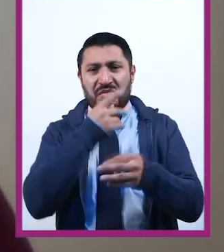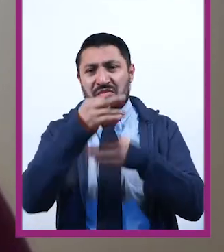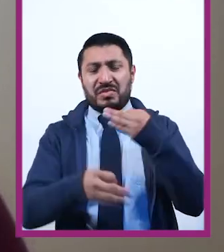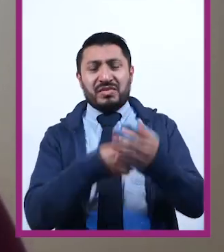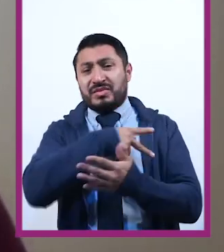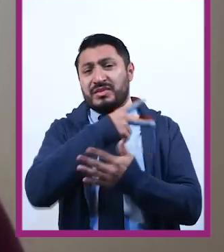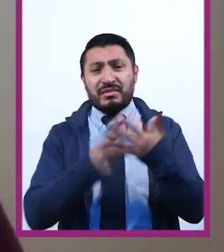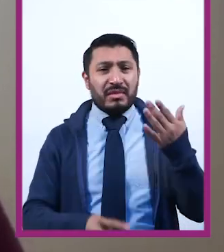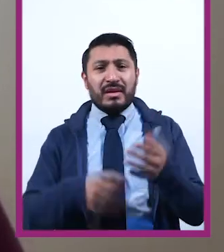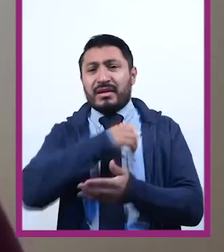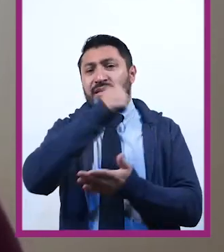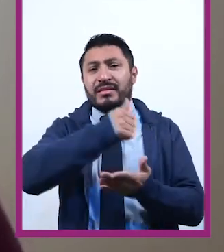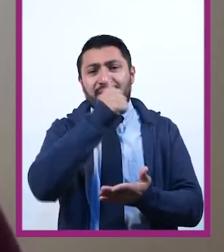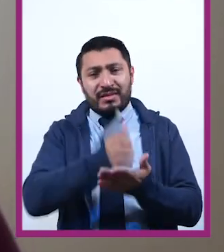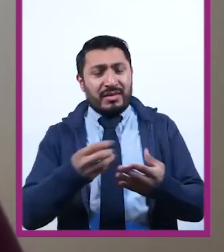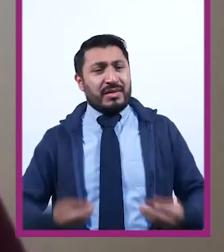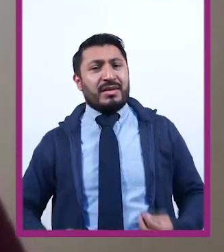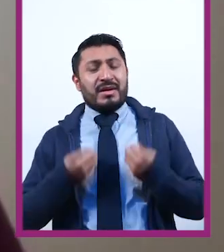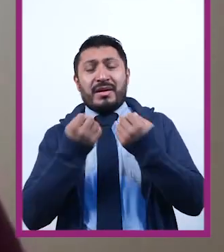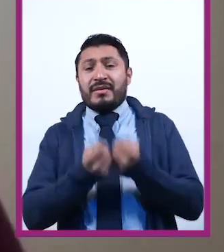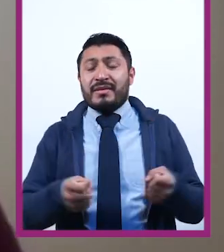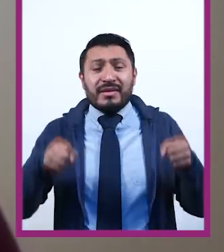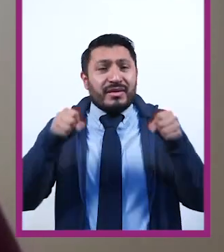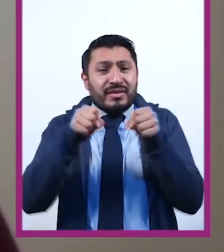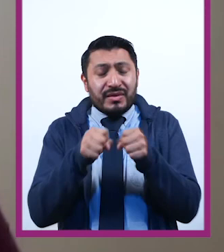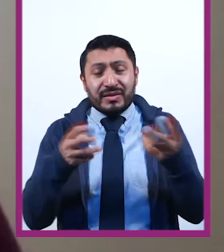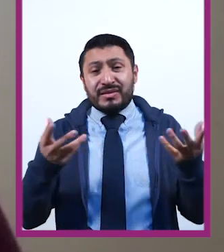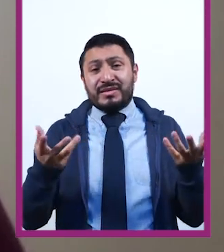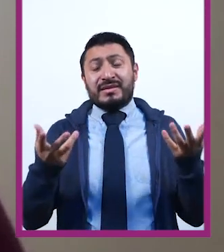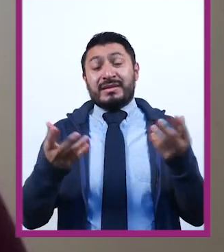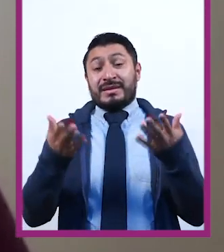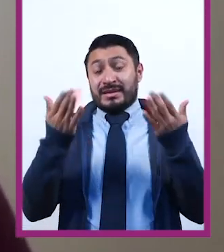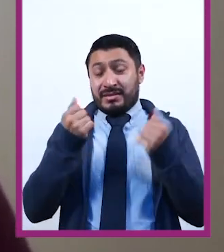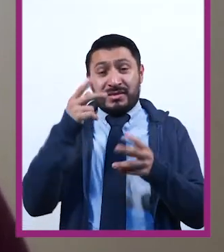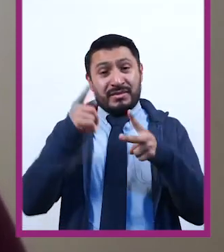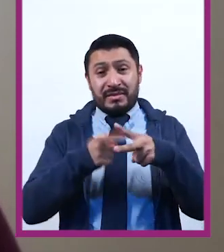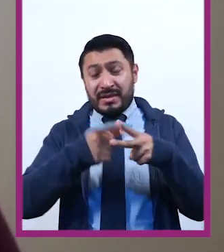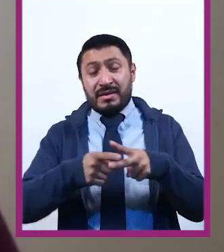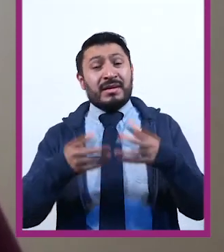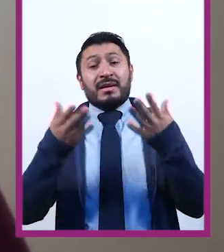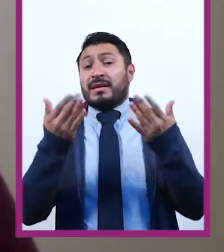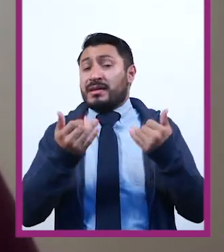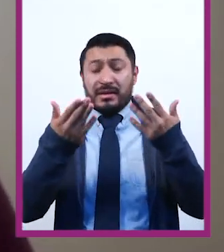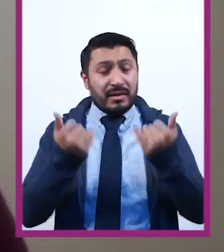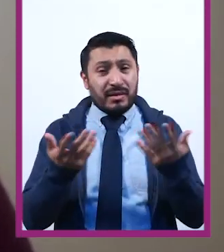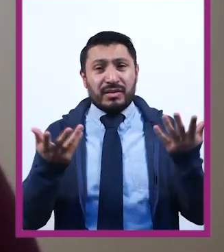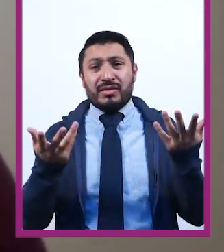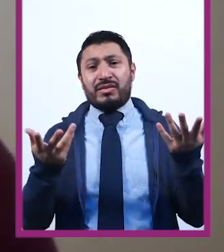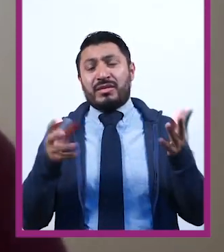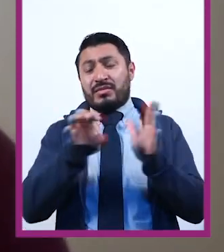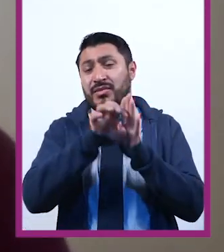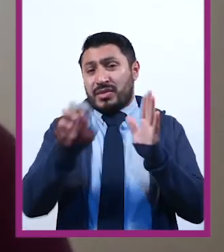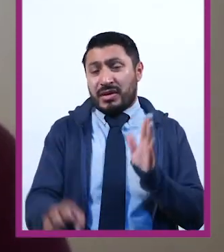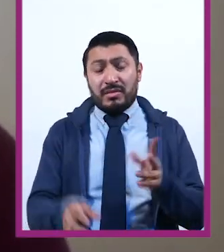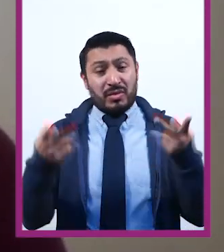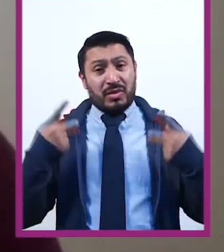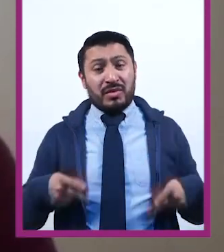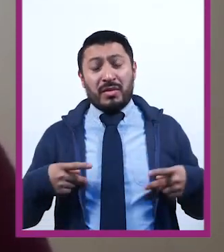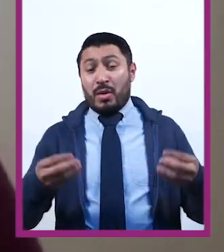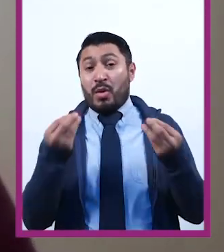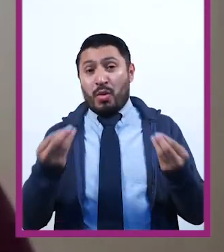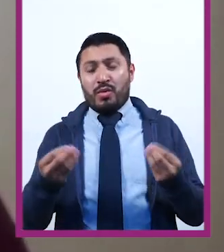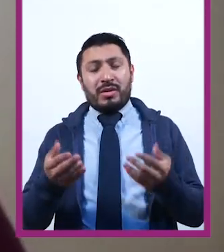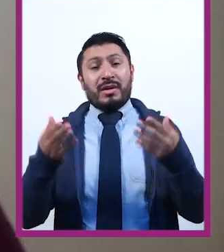planeación en las ciudades, o sea, la vida en sociedad, sin matemáticas no podríamos tener, pues por ejemplo,